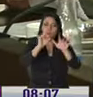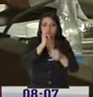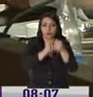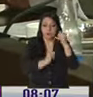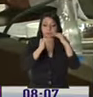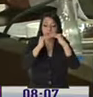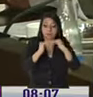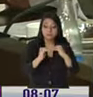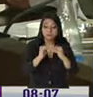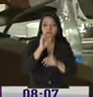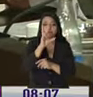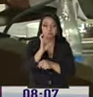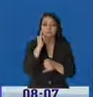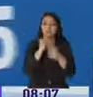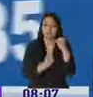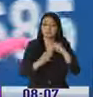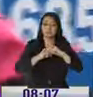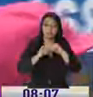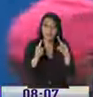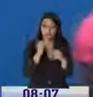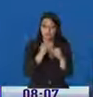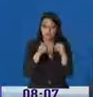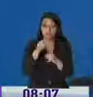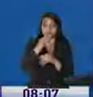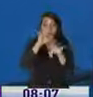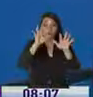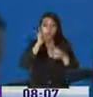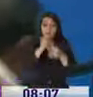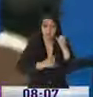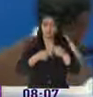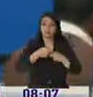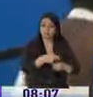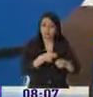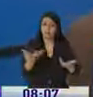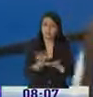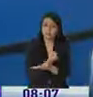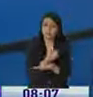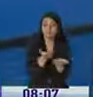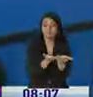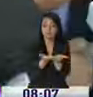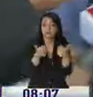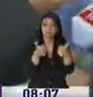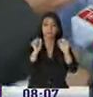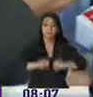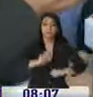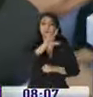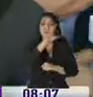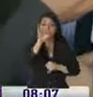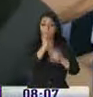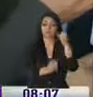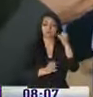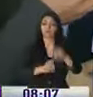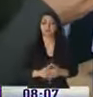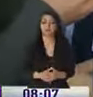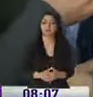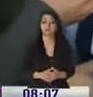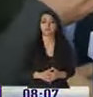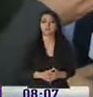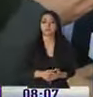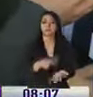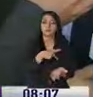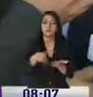30 centavos, con este último rubro cubrirían el costo y la ganancia del servicio. Las tarifas no pueden ser pensadas